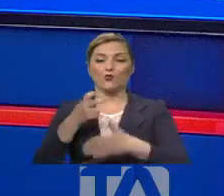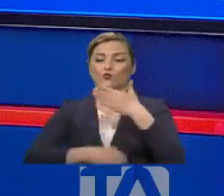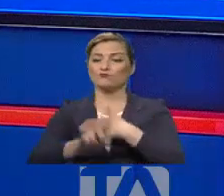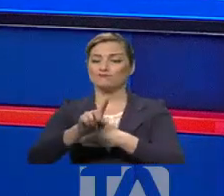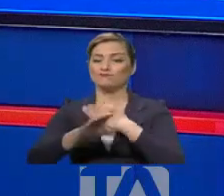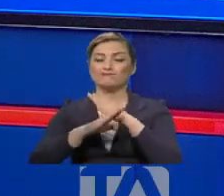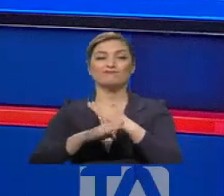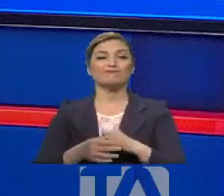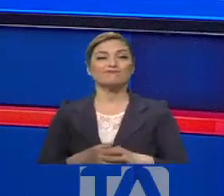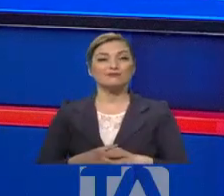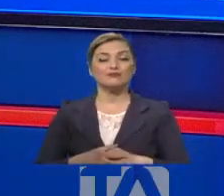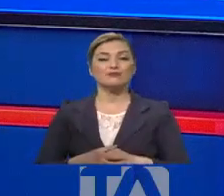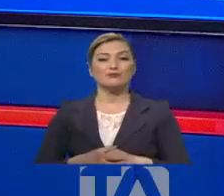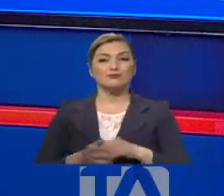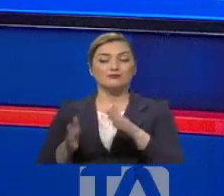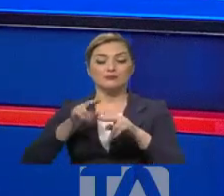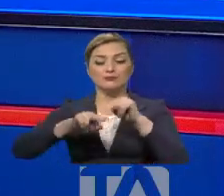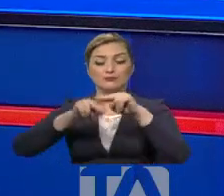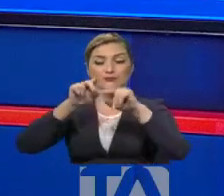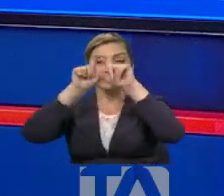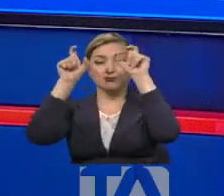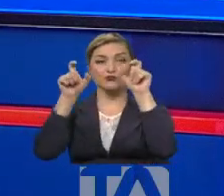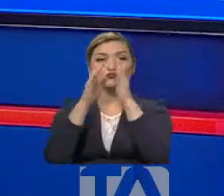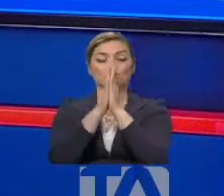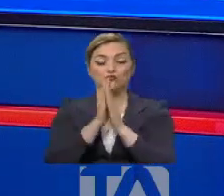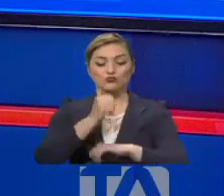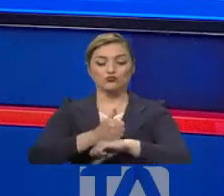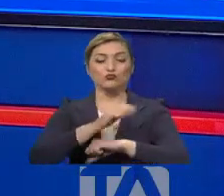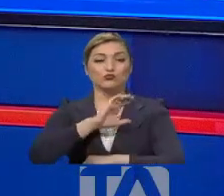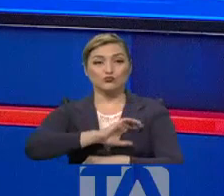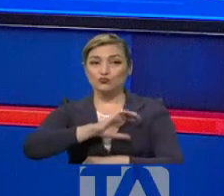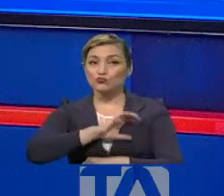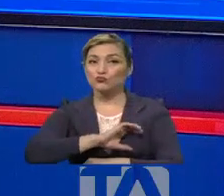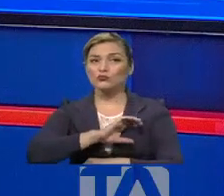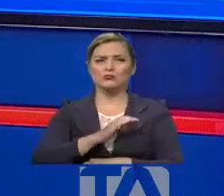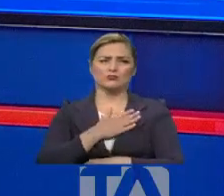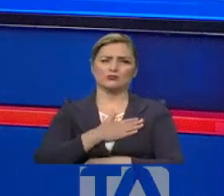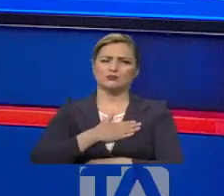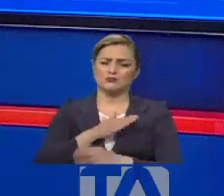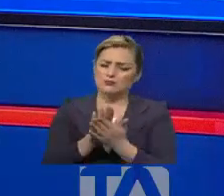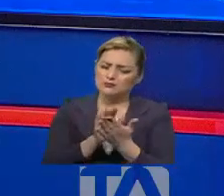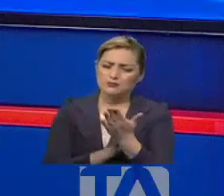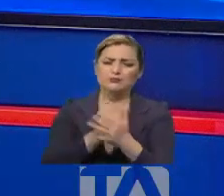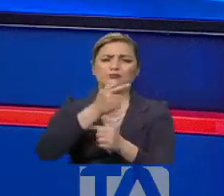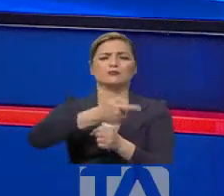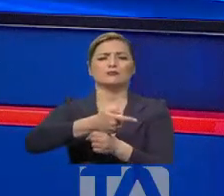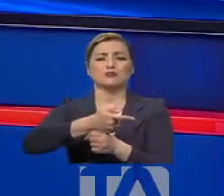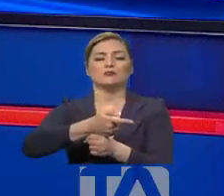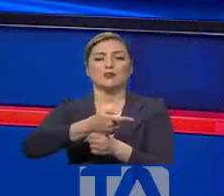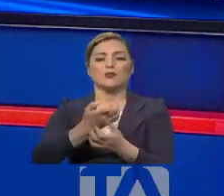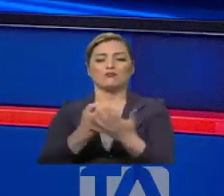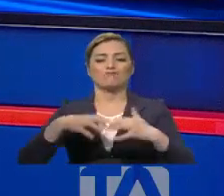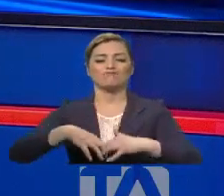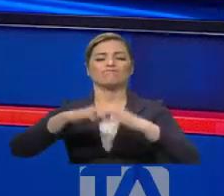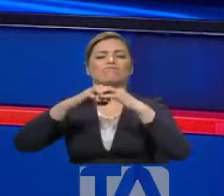multas. Seguimos con otros temas. Constructores piden a las autoridades, al municipio, tratar el proyecto de ordenanza para la